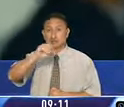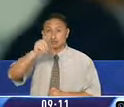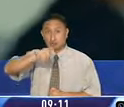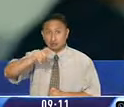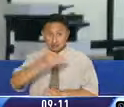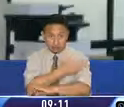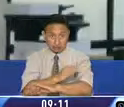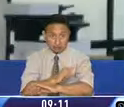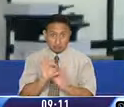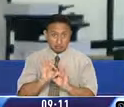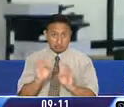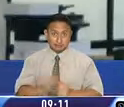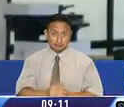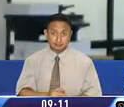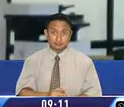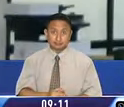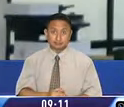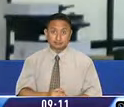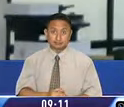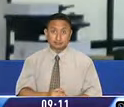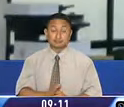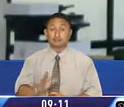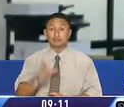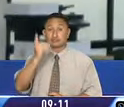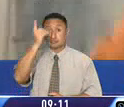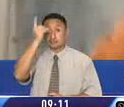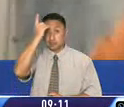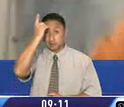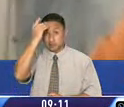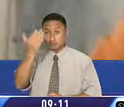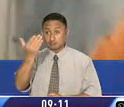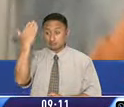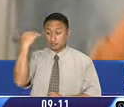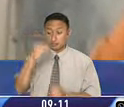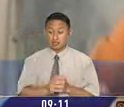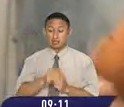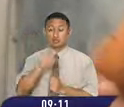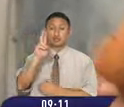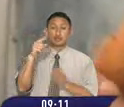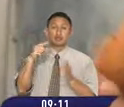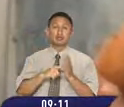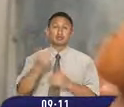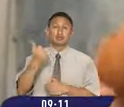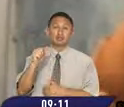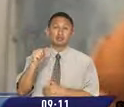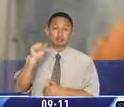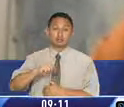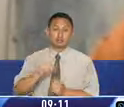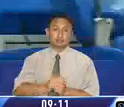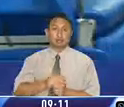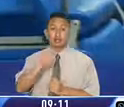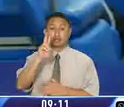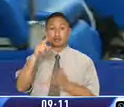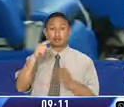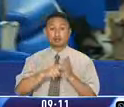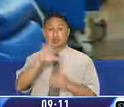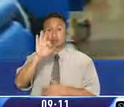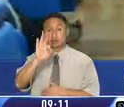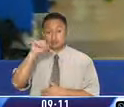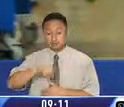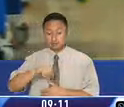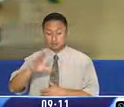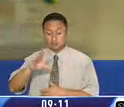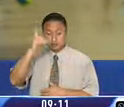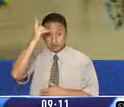personas. También queda rezagada la deuda vieja. Desde 2010, los montos de 2009, entonces la deuda